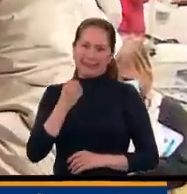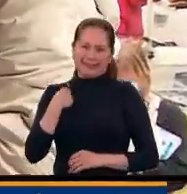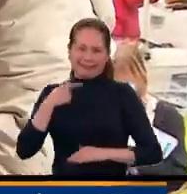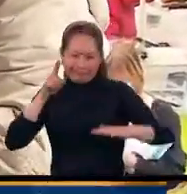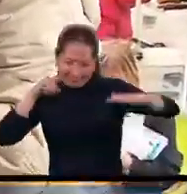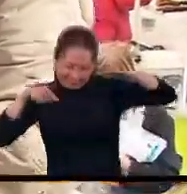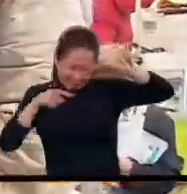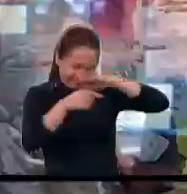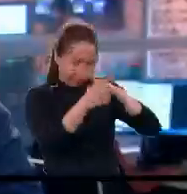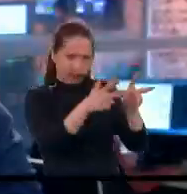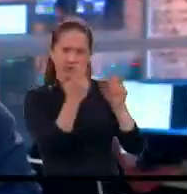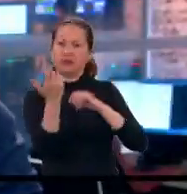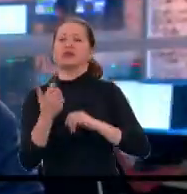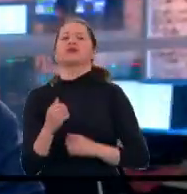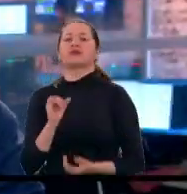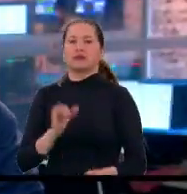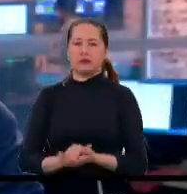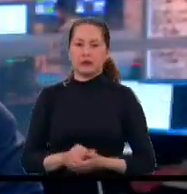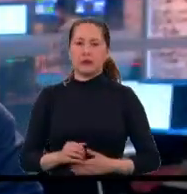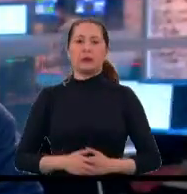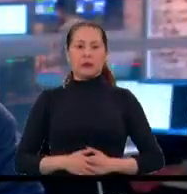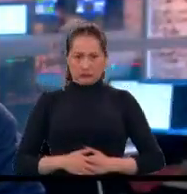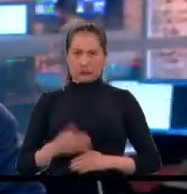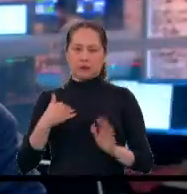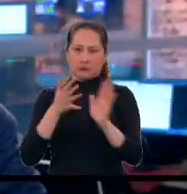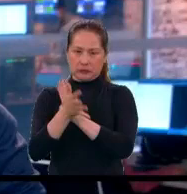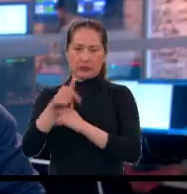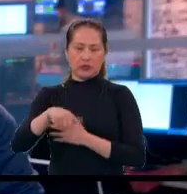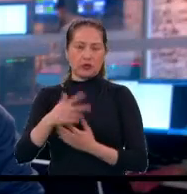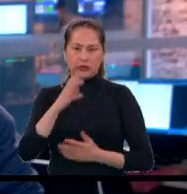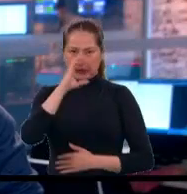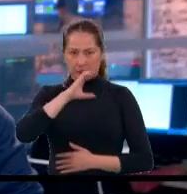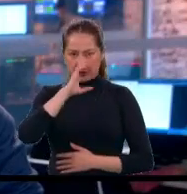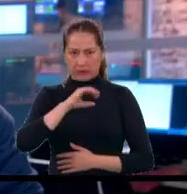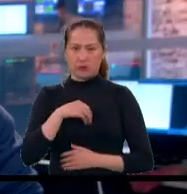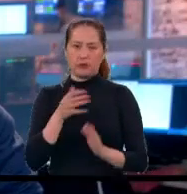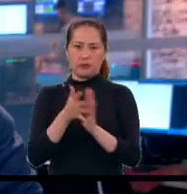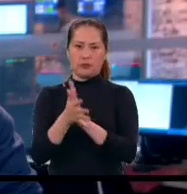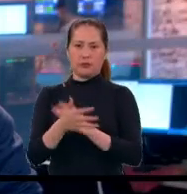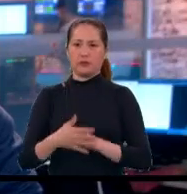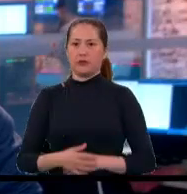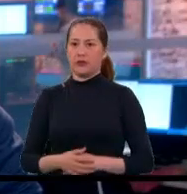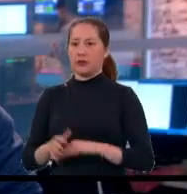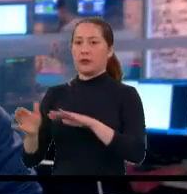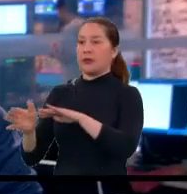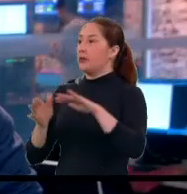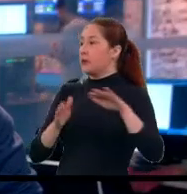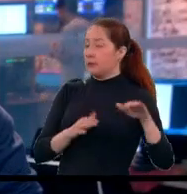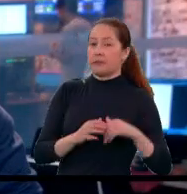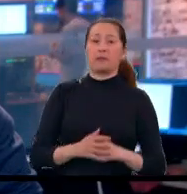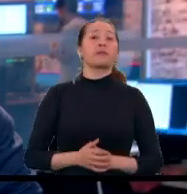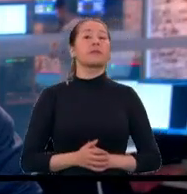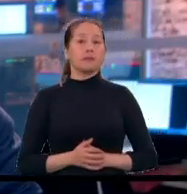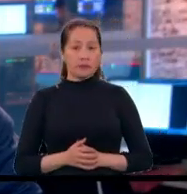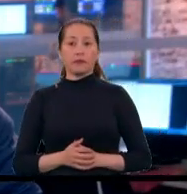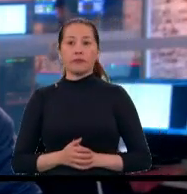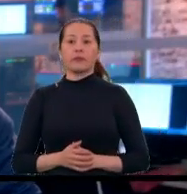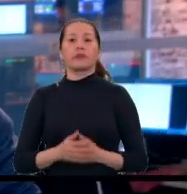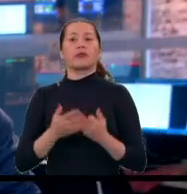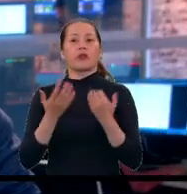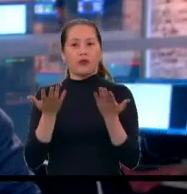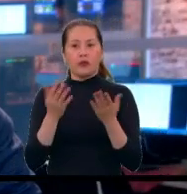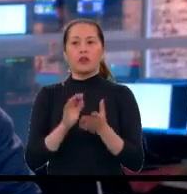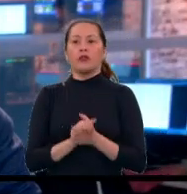por ahora desde Chapinero, Nicole Buitrago, Noticias Caracol. Gracias, Nicole. Y escuchen esto. Colombia ocupa el tercer puesto de ataques cibernéticos